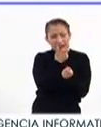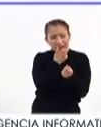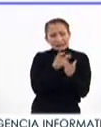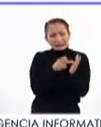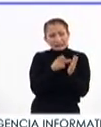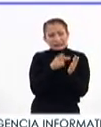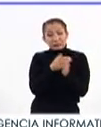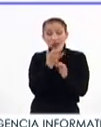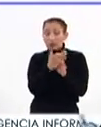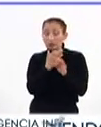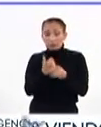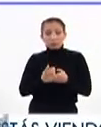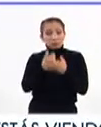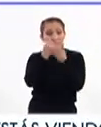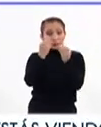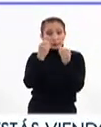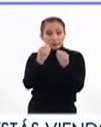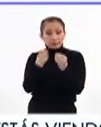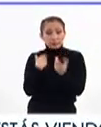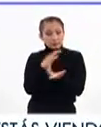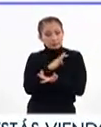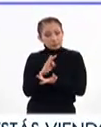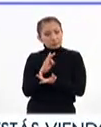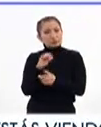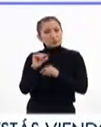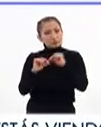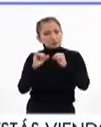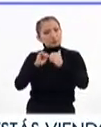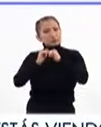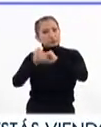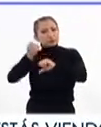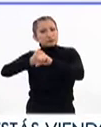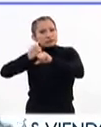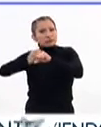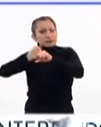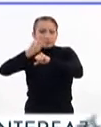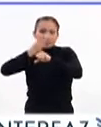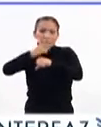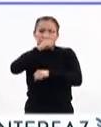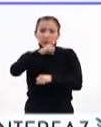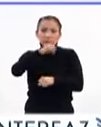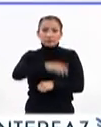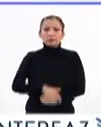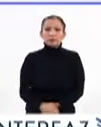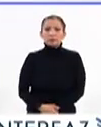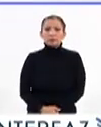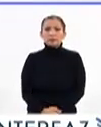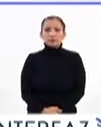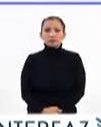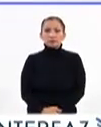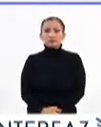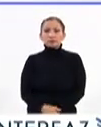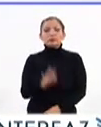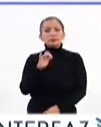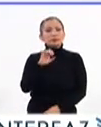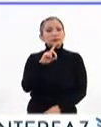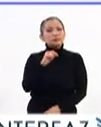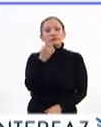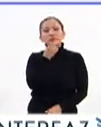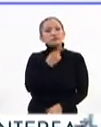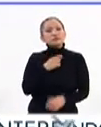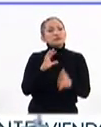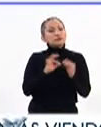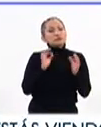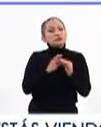algo que hasta la fecha me ha ayudado demasiado a poder pues practicar esta segunda lengua. Fernanda, y bueno, cuéntanos un